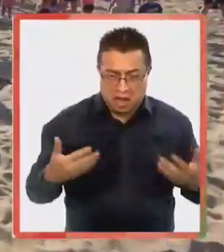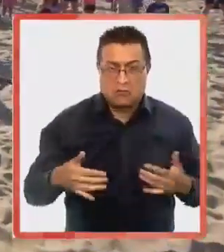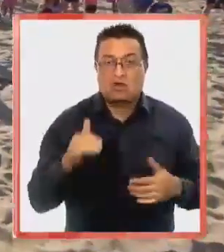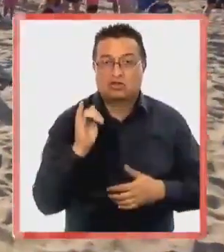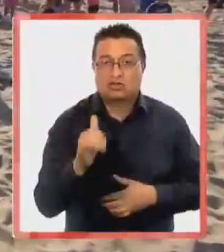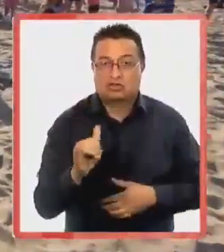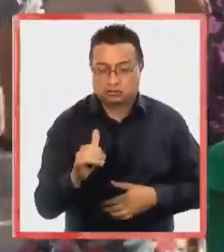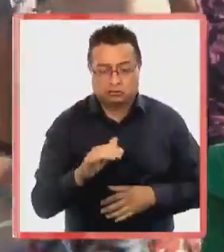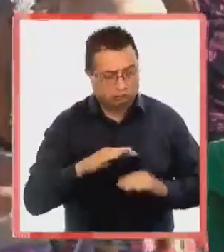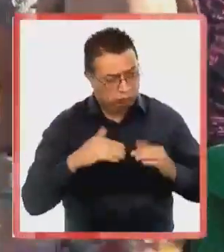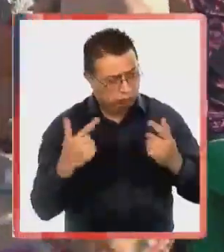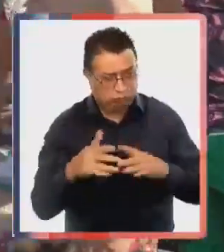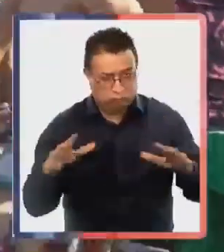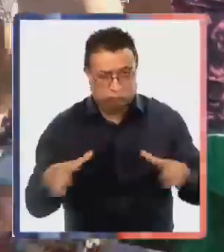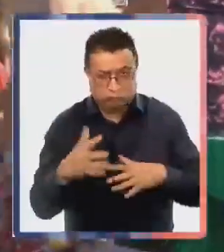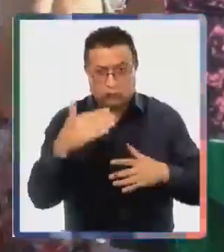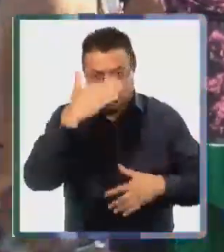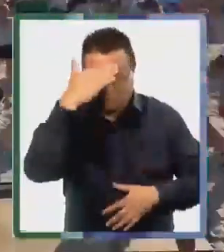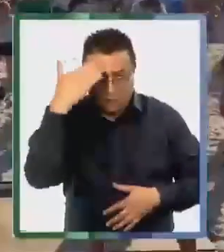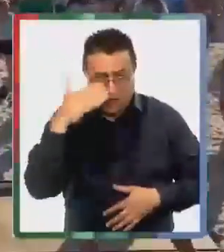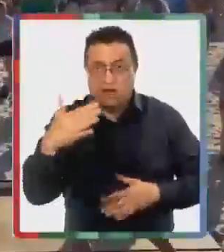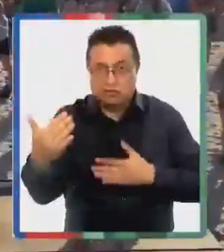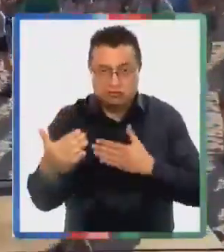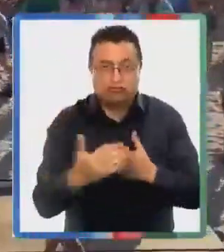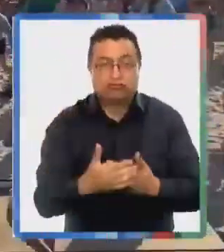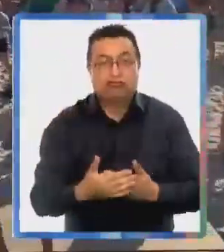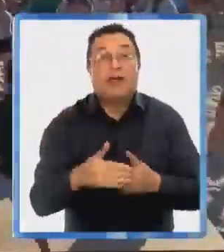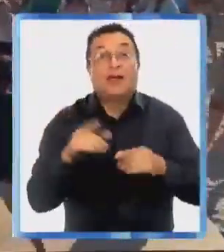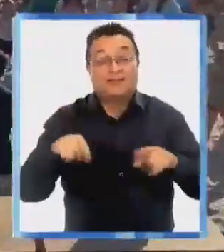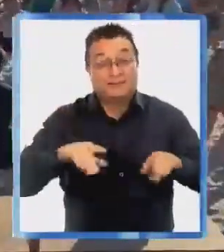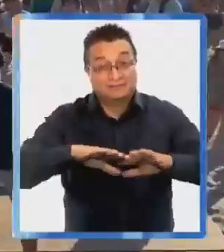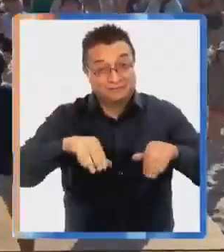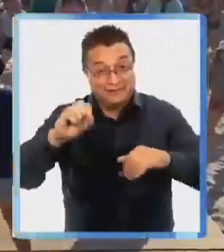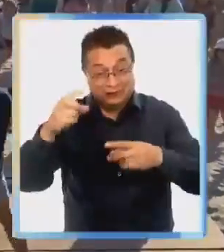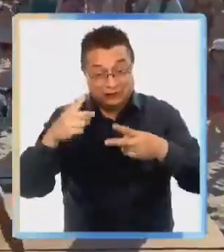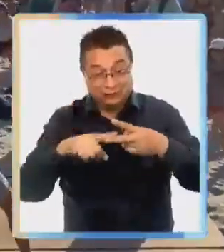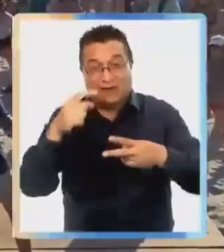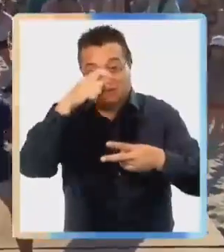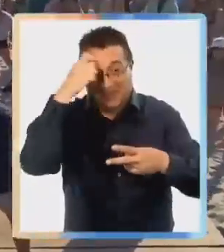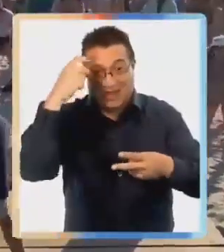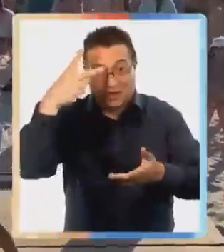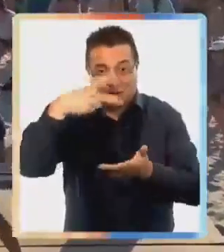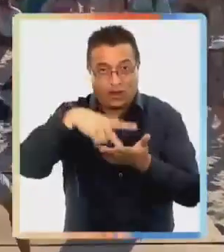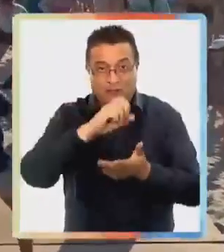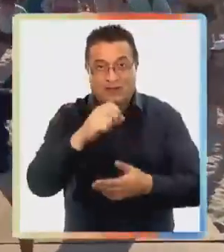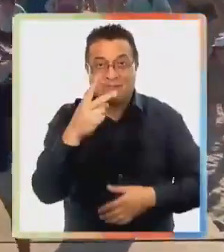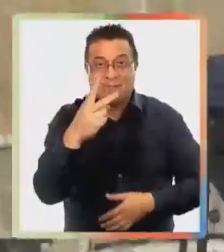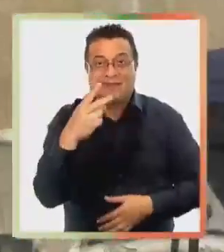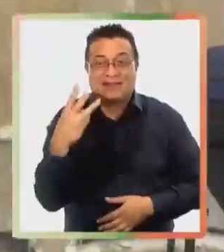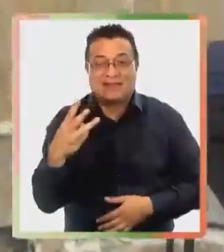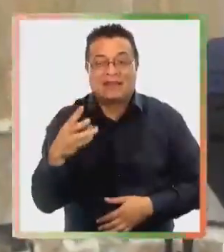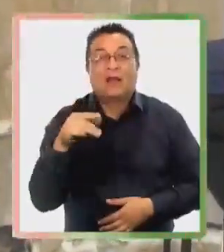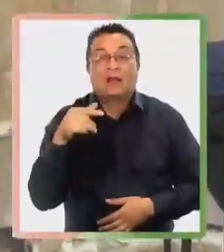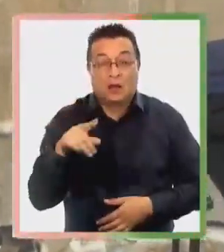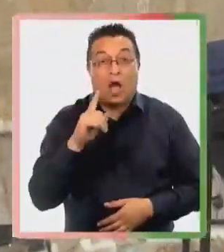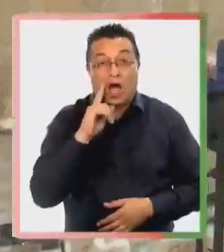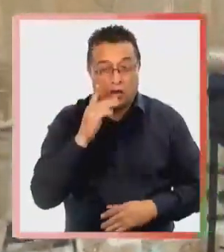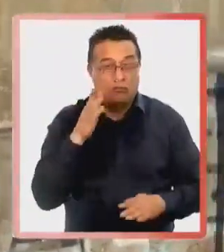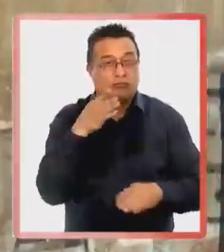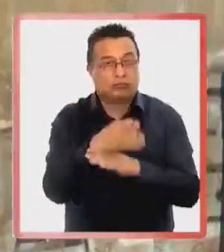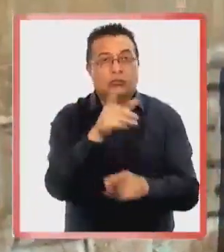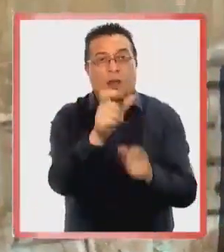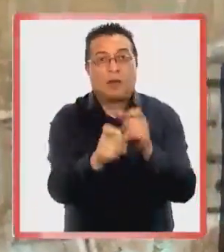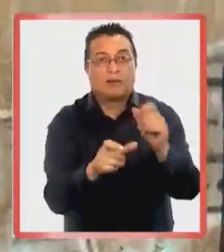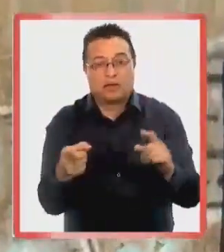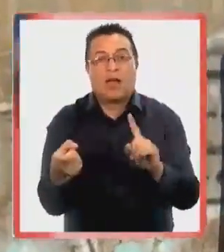Segundo Sunset Playero en este verano 2023, que convocó a un gran marco de público que participó activamente de las actividades